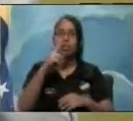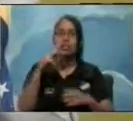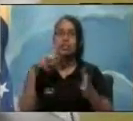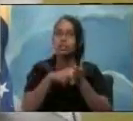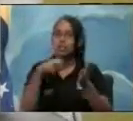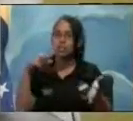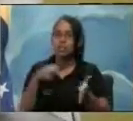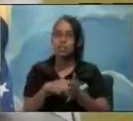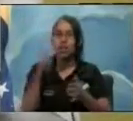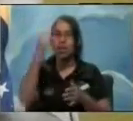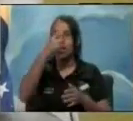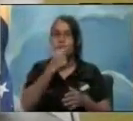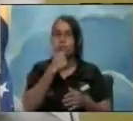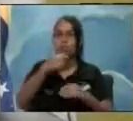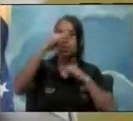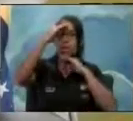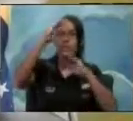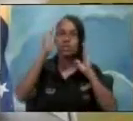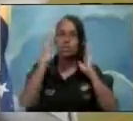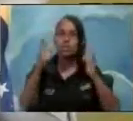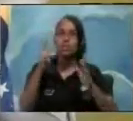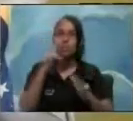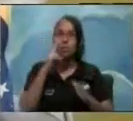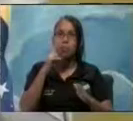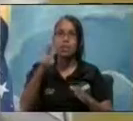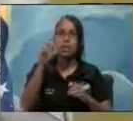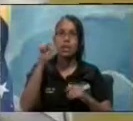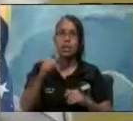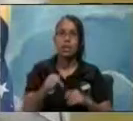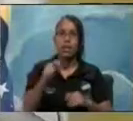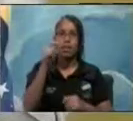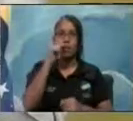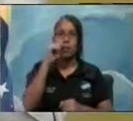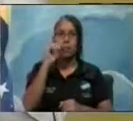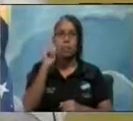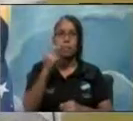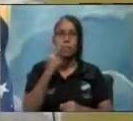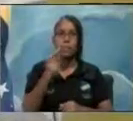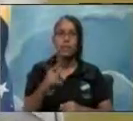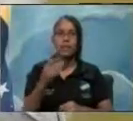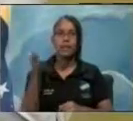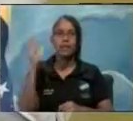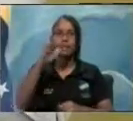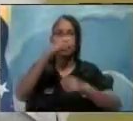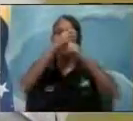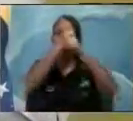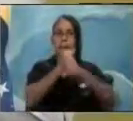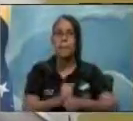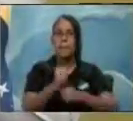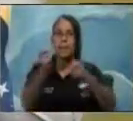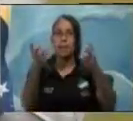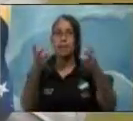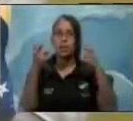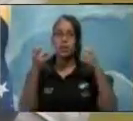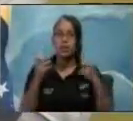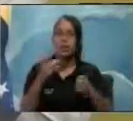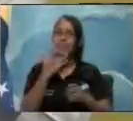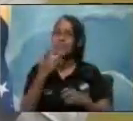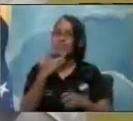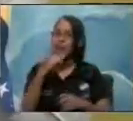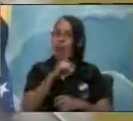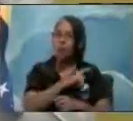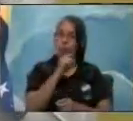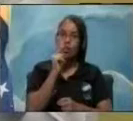hermosa, atento, mirando a Pedro y a Juan. Y dice que estaba esperando recibir algo de